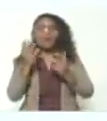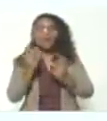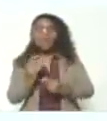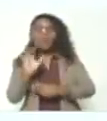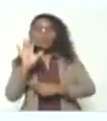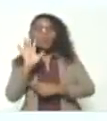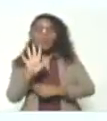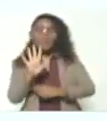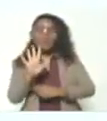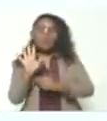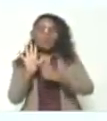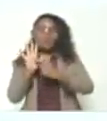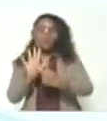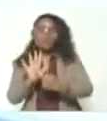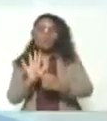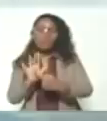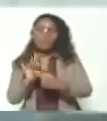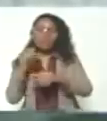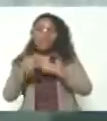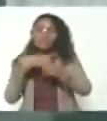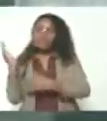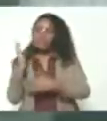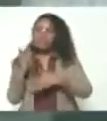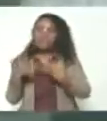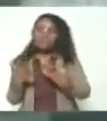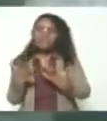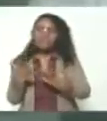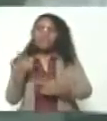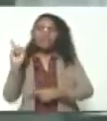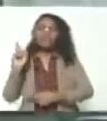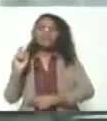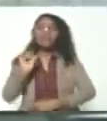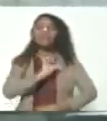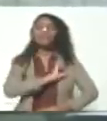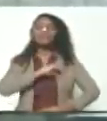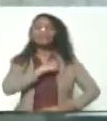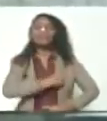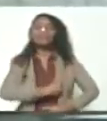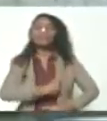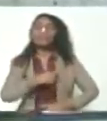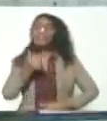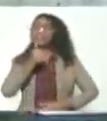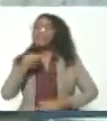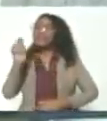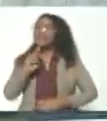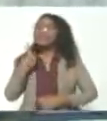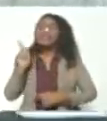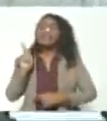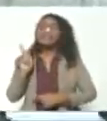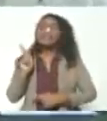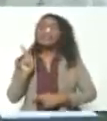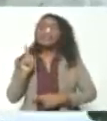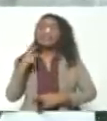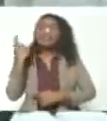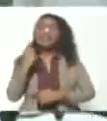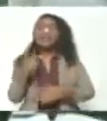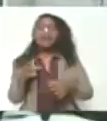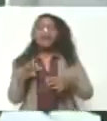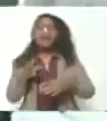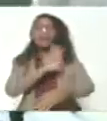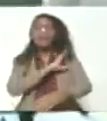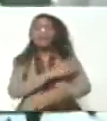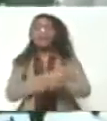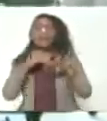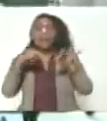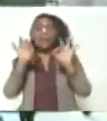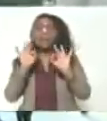calibre 5.56. ¿Ese Sig Sauer de dónde viene? Ese es en Suiza. Suiza. ¿Quién utiliza esos Sig Sauer? Eso lo usan las fuerzas especiales.